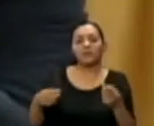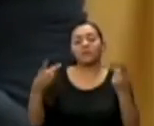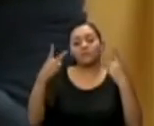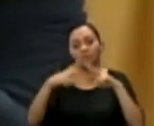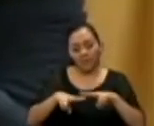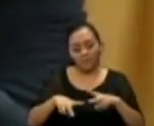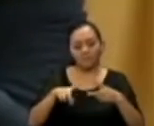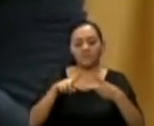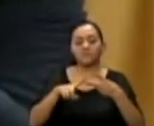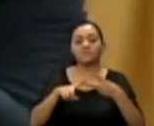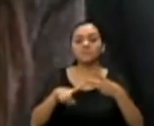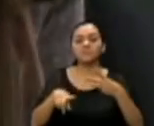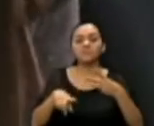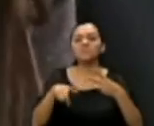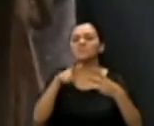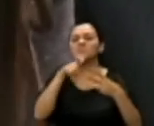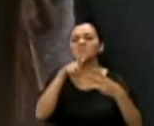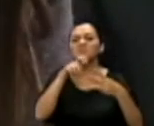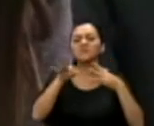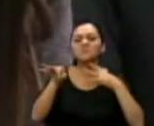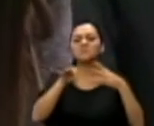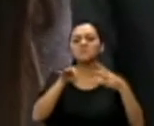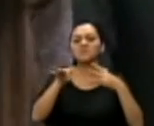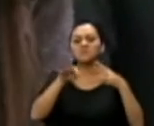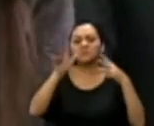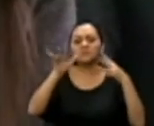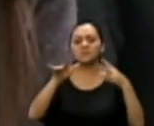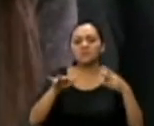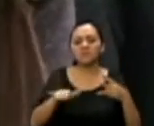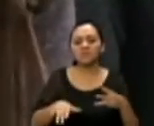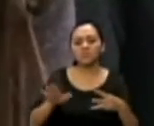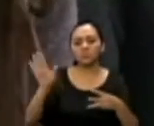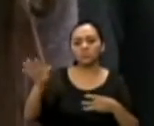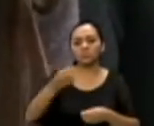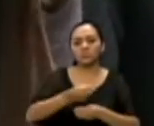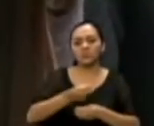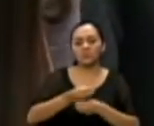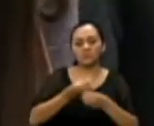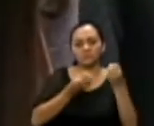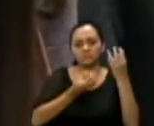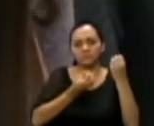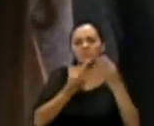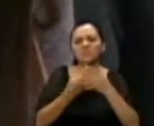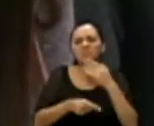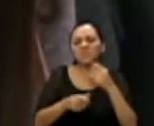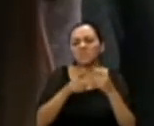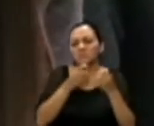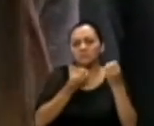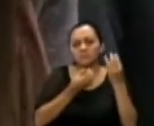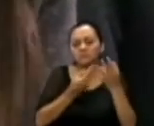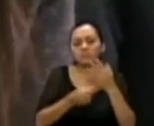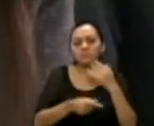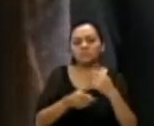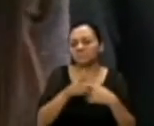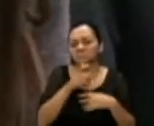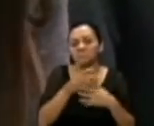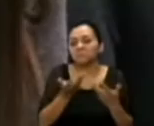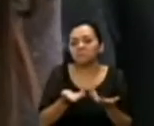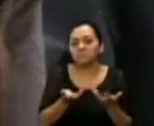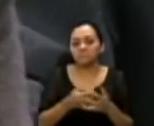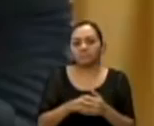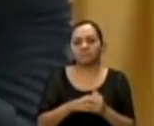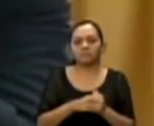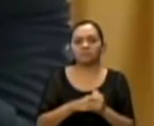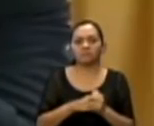decirnos a quien directamente la explicación es la secretaría de inteligencia y quién decide qué prácticas realizar desde esta secretaría muchísimas gracias